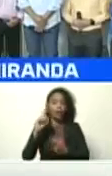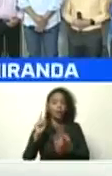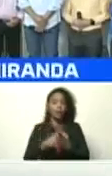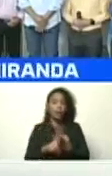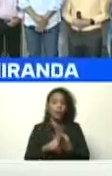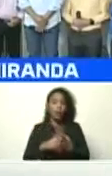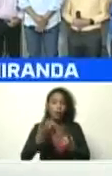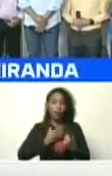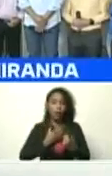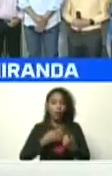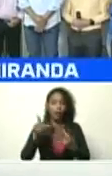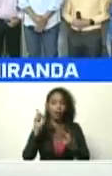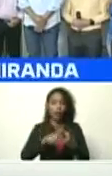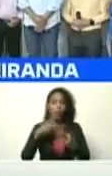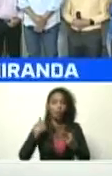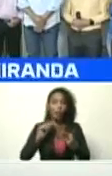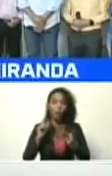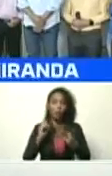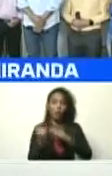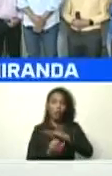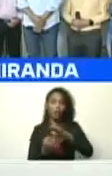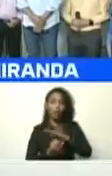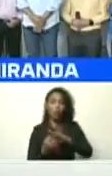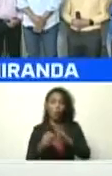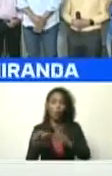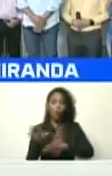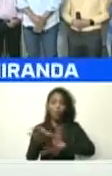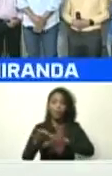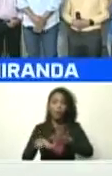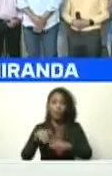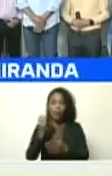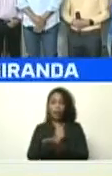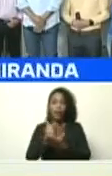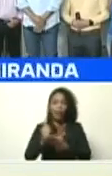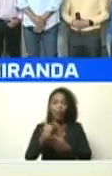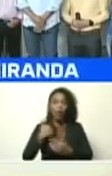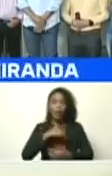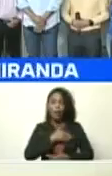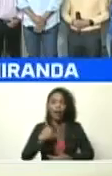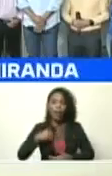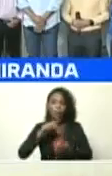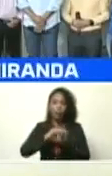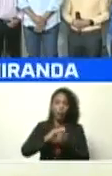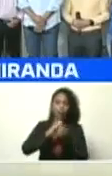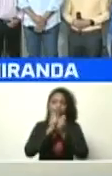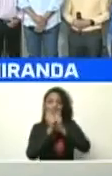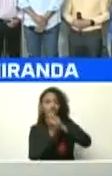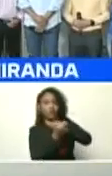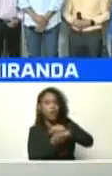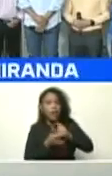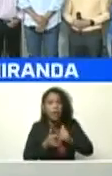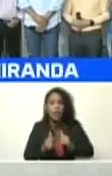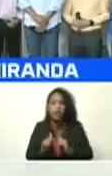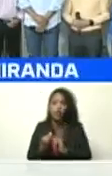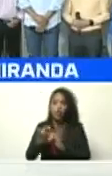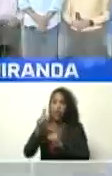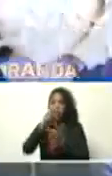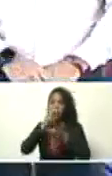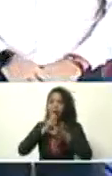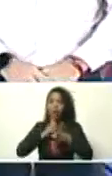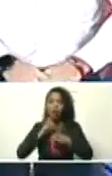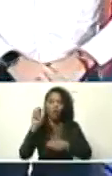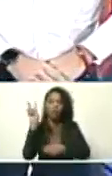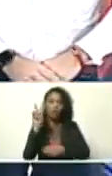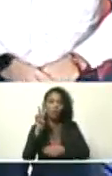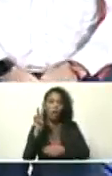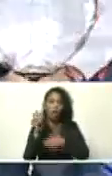y la alcaldía, que tenemos el Instituto Municipal de Crédito, nos queremos convertir como en el hijito del Banco de